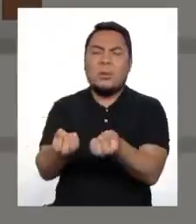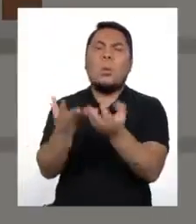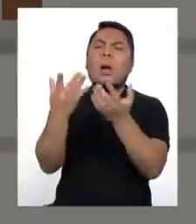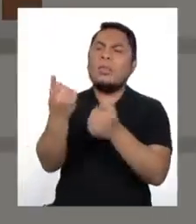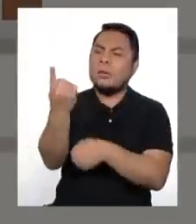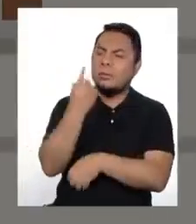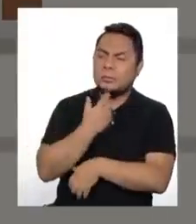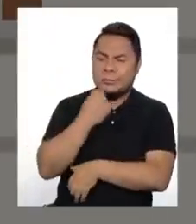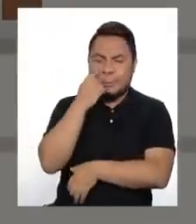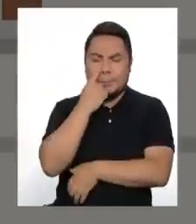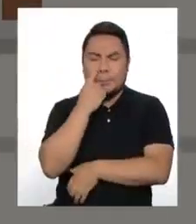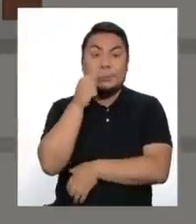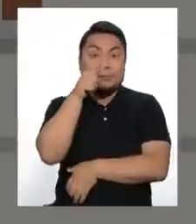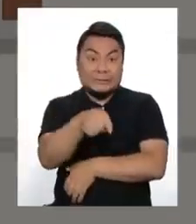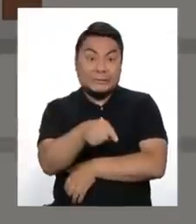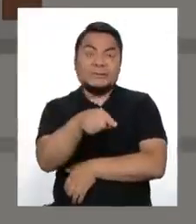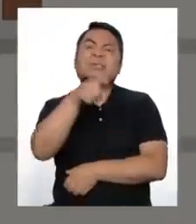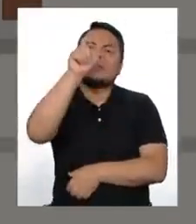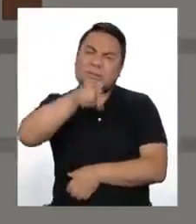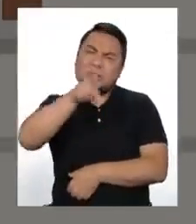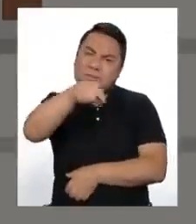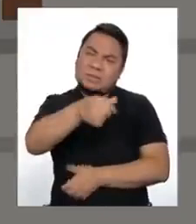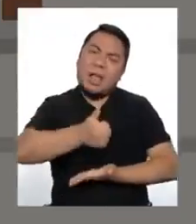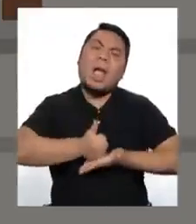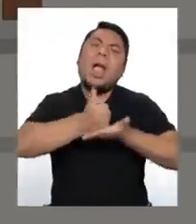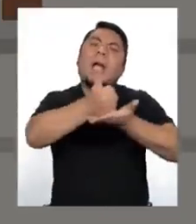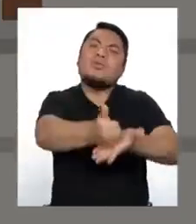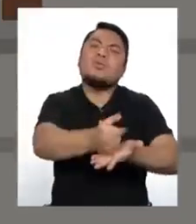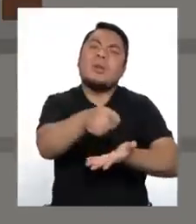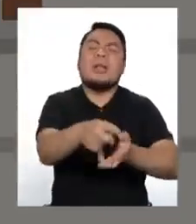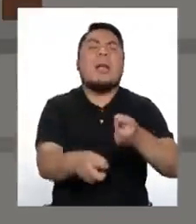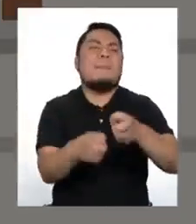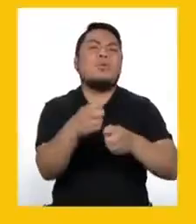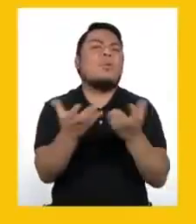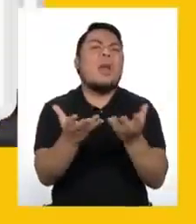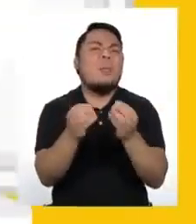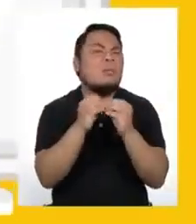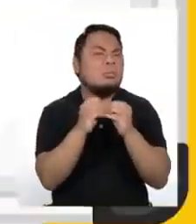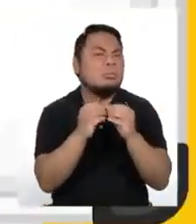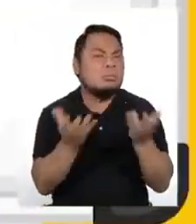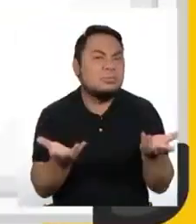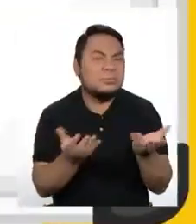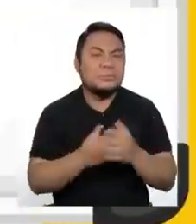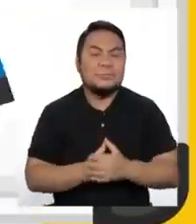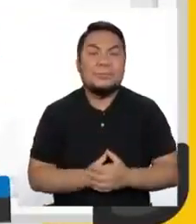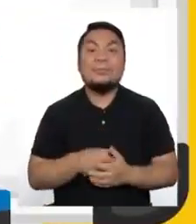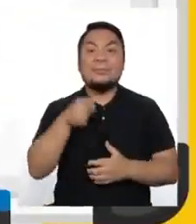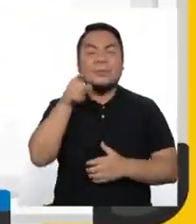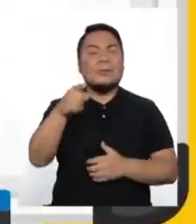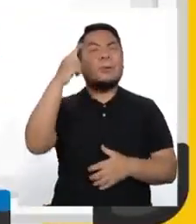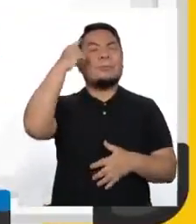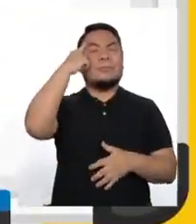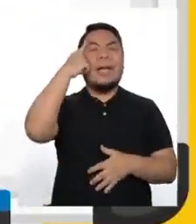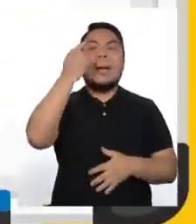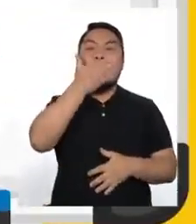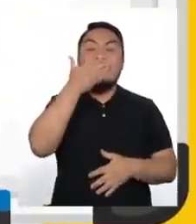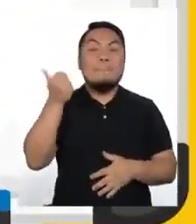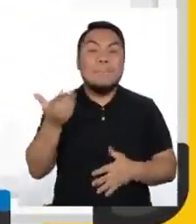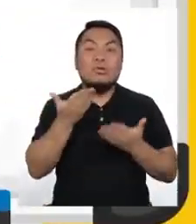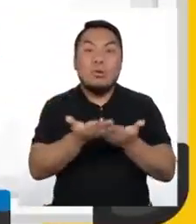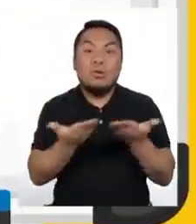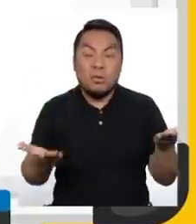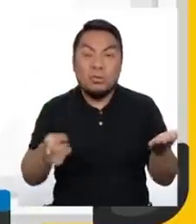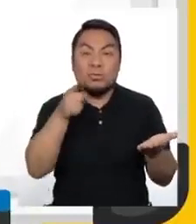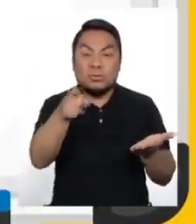Andrea necesita nuestra ayuda para resolver este problema. Para ello, podemos usar materiales